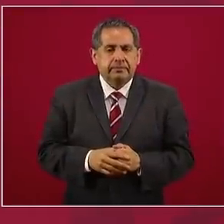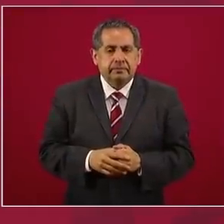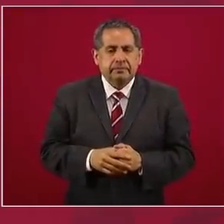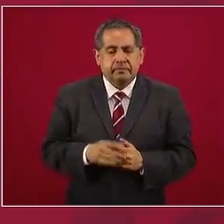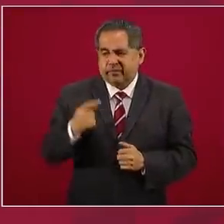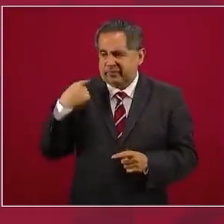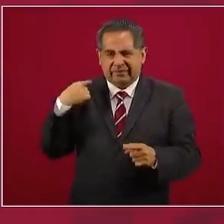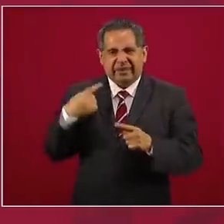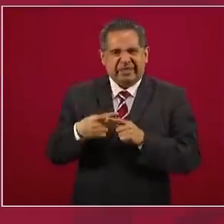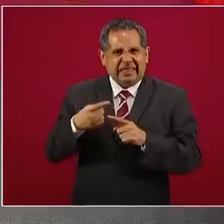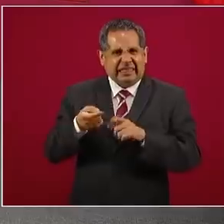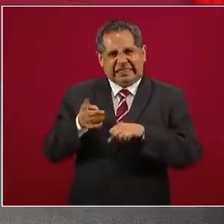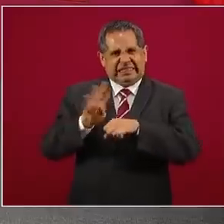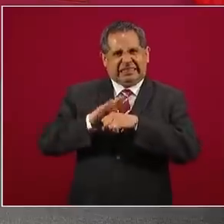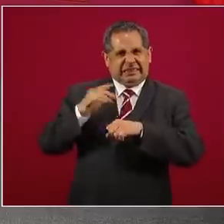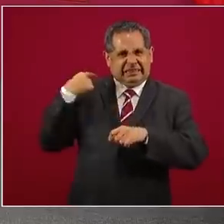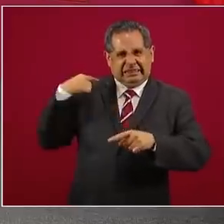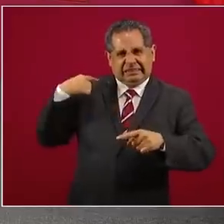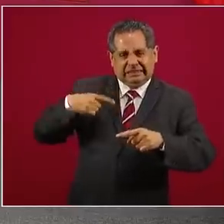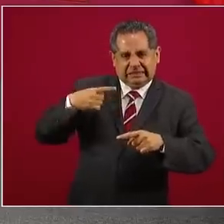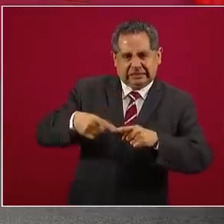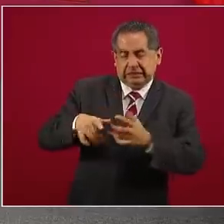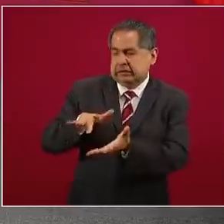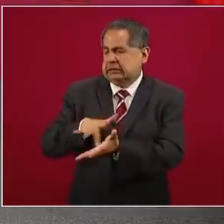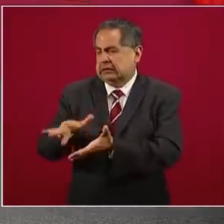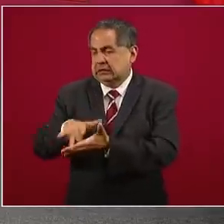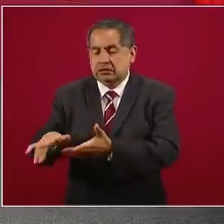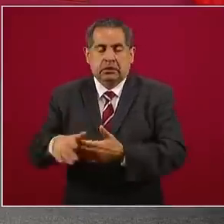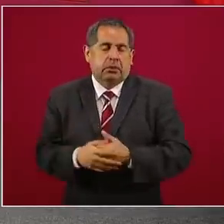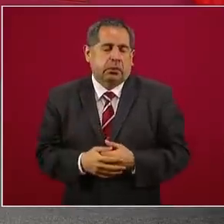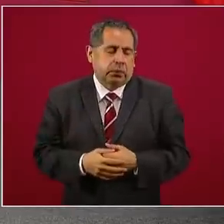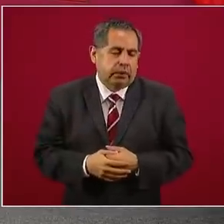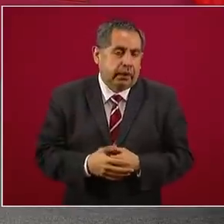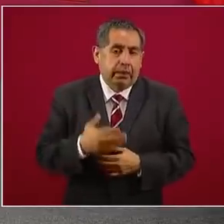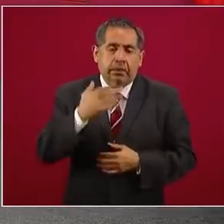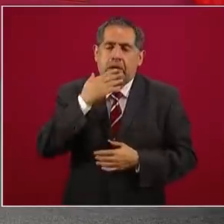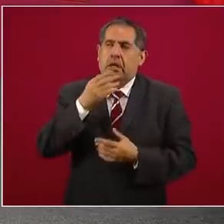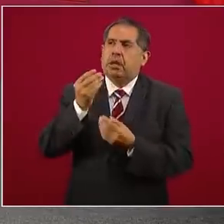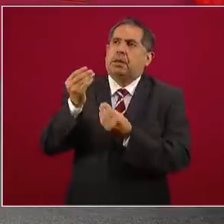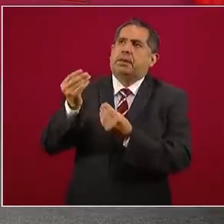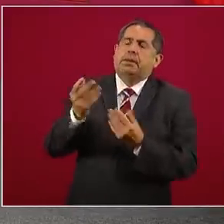estos meses de la pandemia, y como bendición